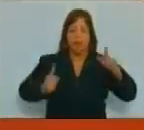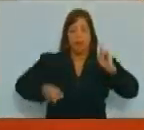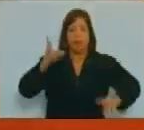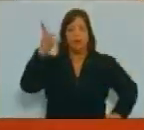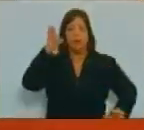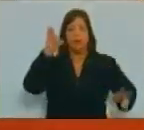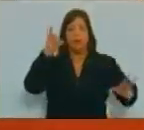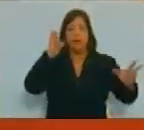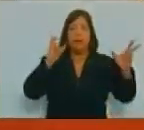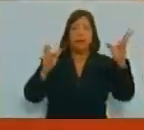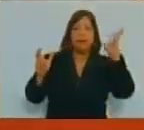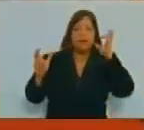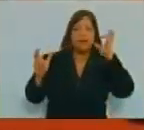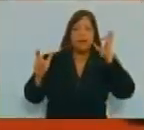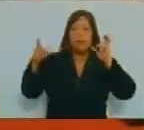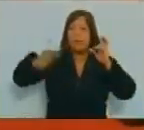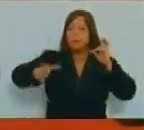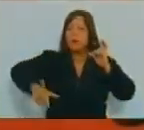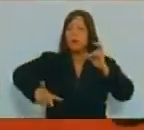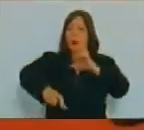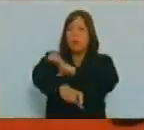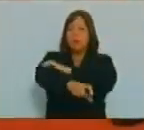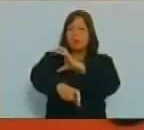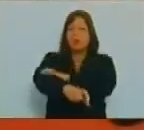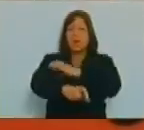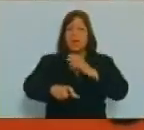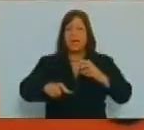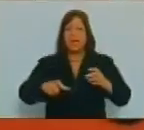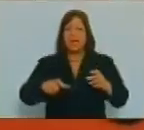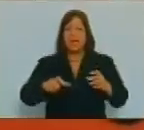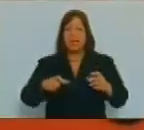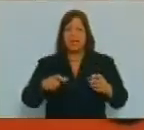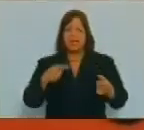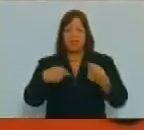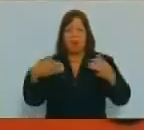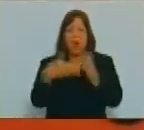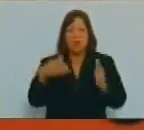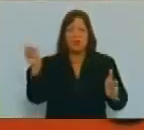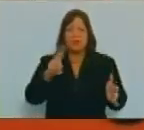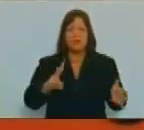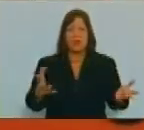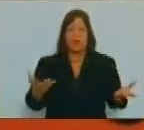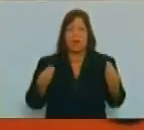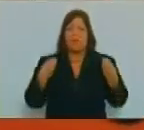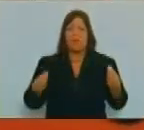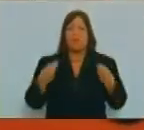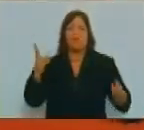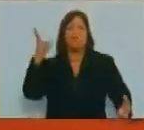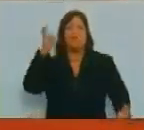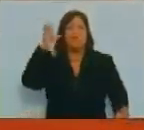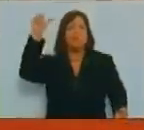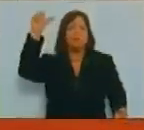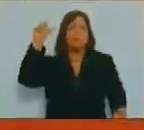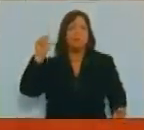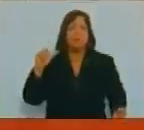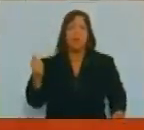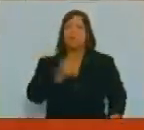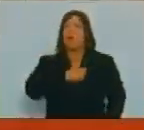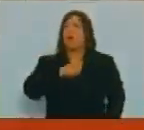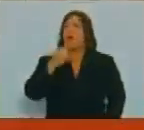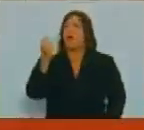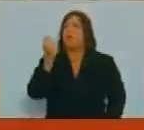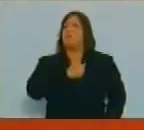escucha a los lacayos vendepatrias de la derecha fascista darse golpes de